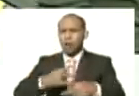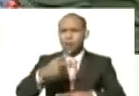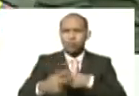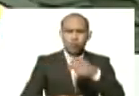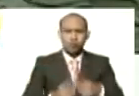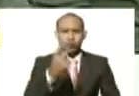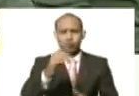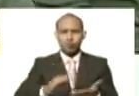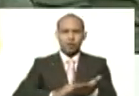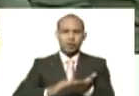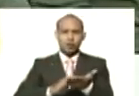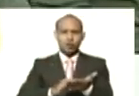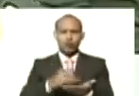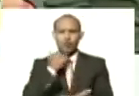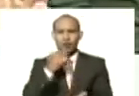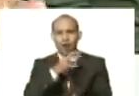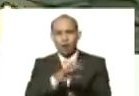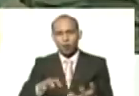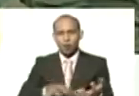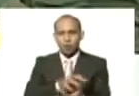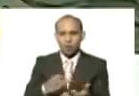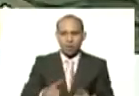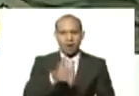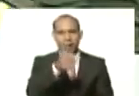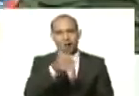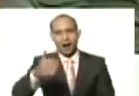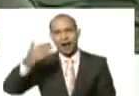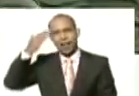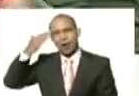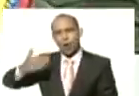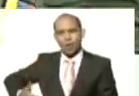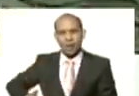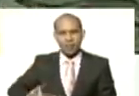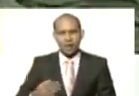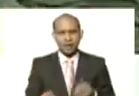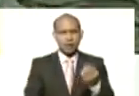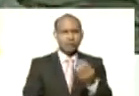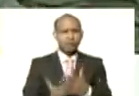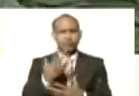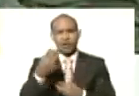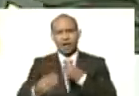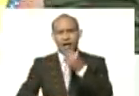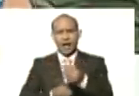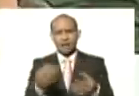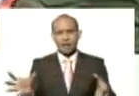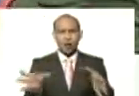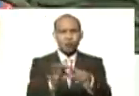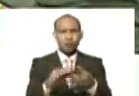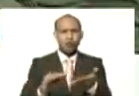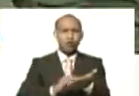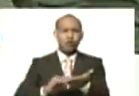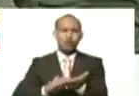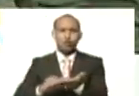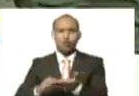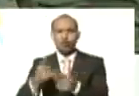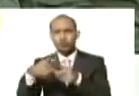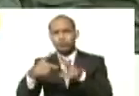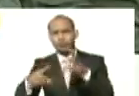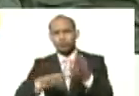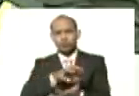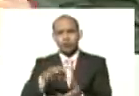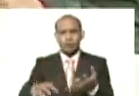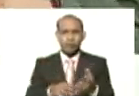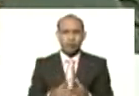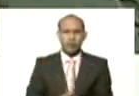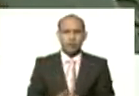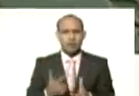solución para un problema. Cada comandante está produciendo un conjunto de soluciones para varios problemas. Y